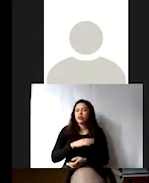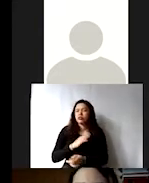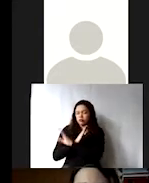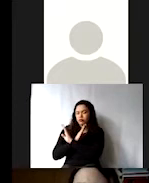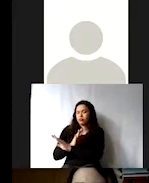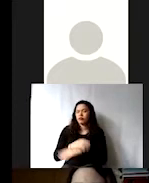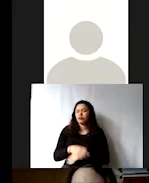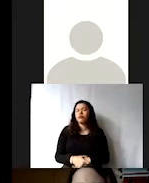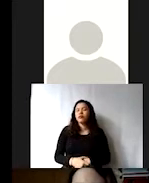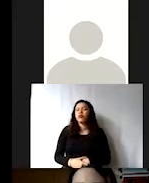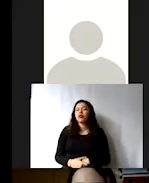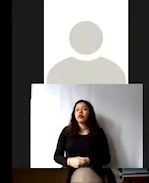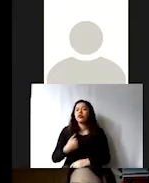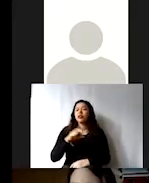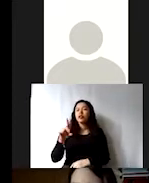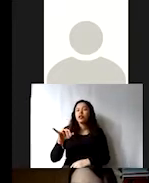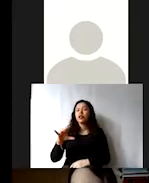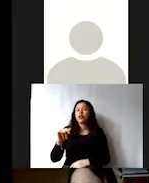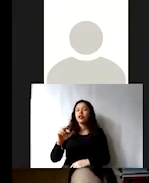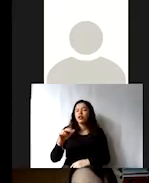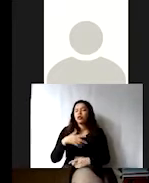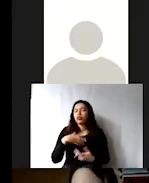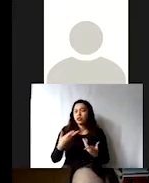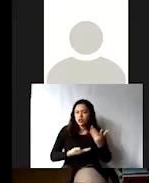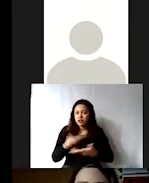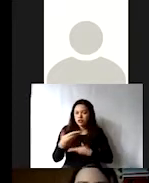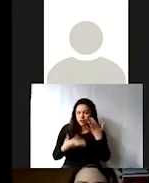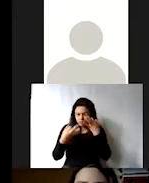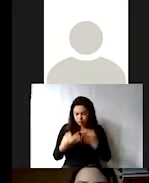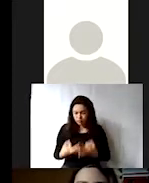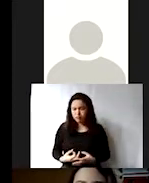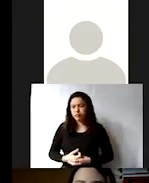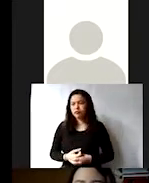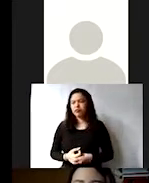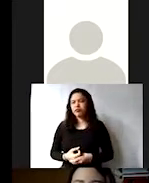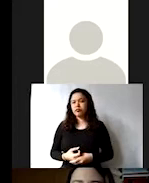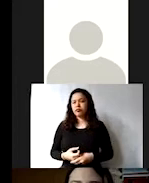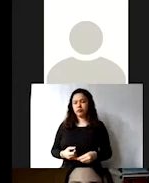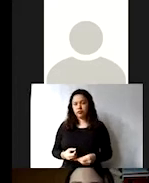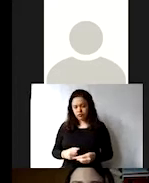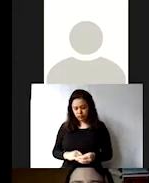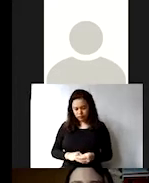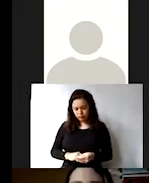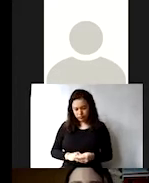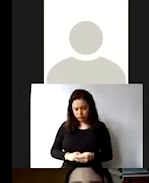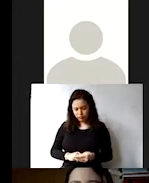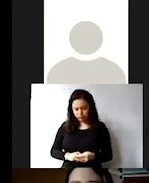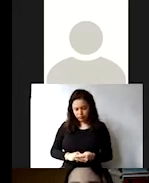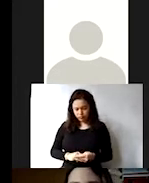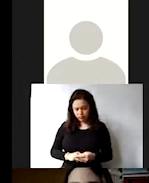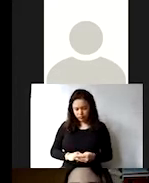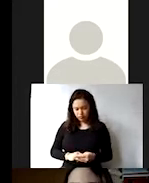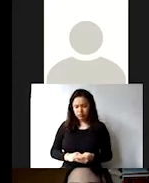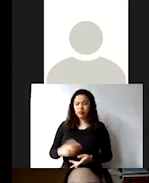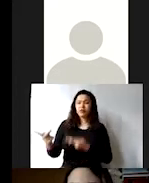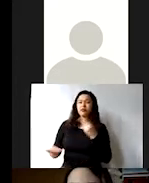tenemos como indicadores la calidad en el servicio y bueno, por supuesto, se levantan las encuestas de